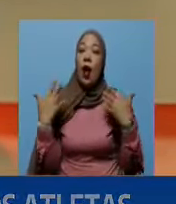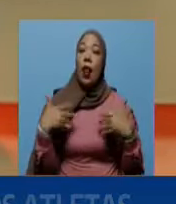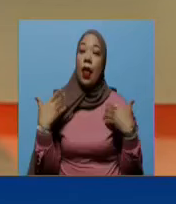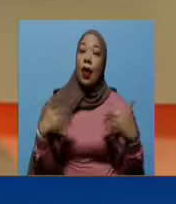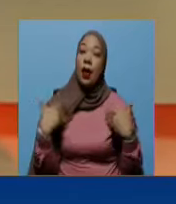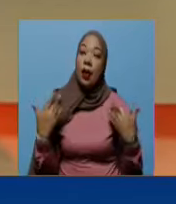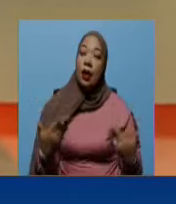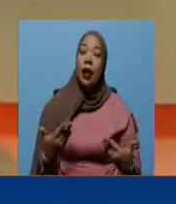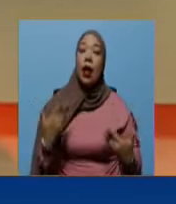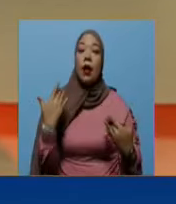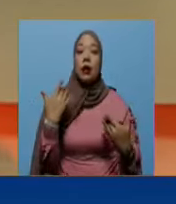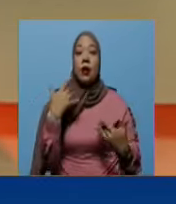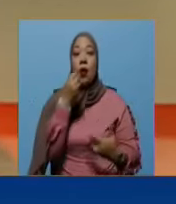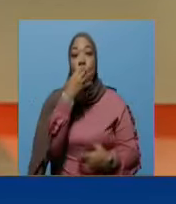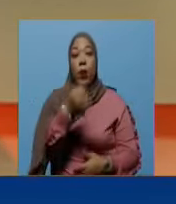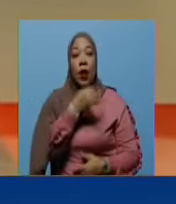optimismo,